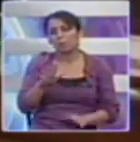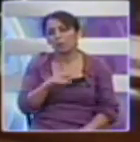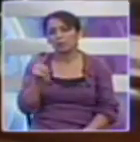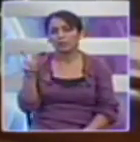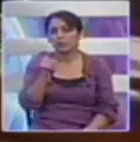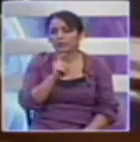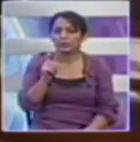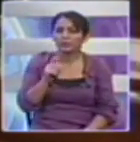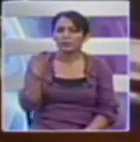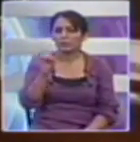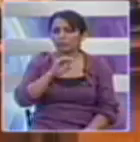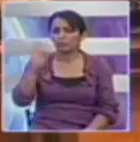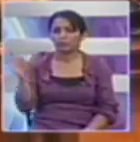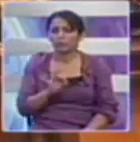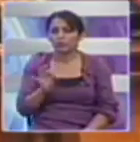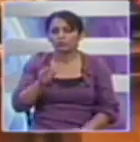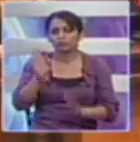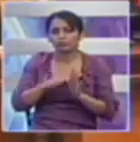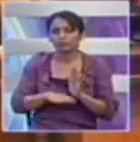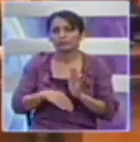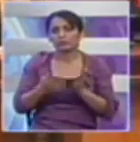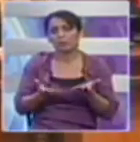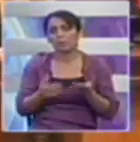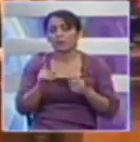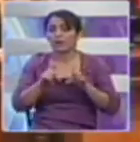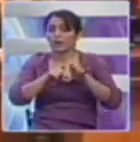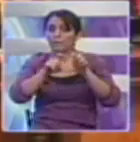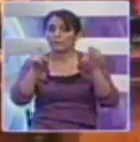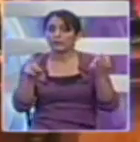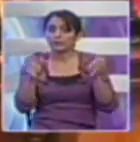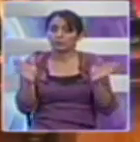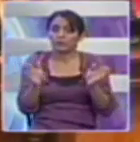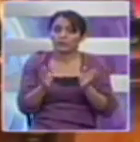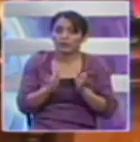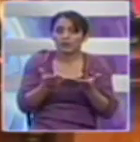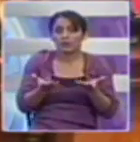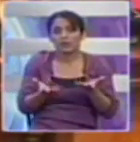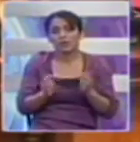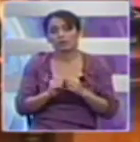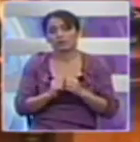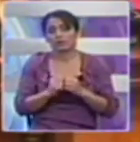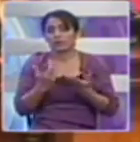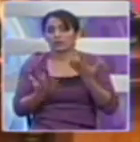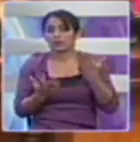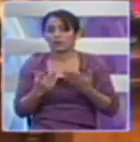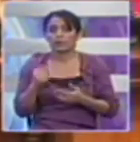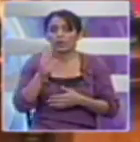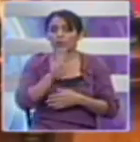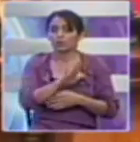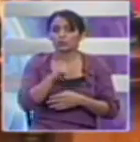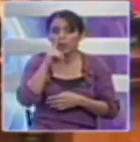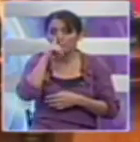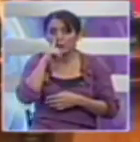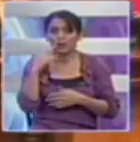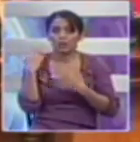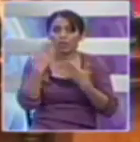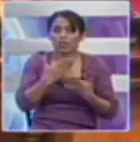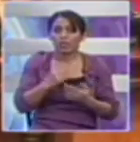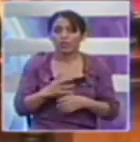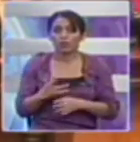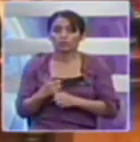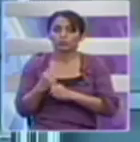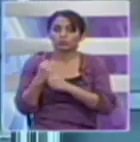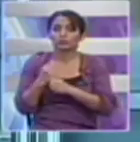para las pequeñas y medianas empresas que den seguro privado médico a sus trabajadores y también una deducción